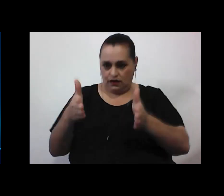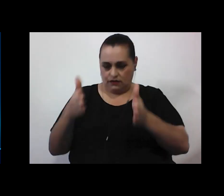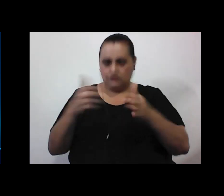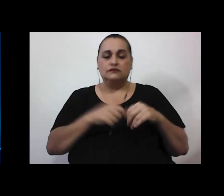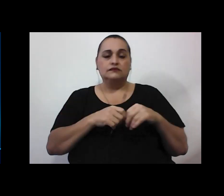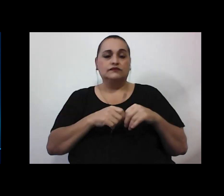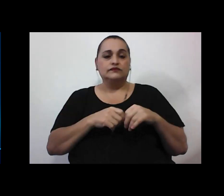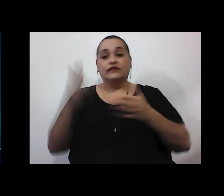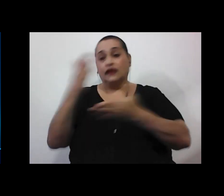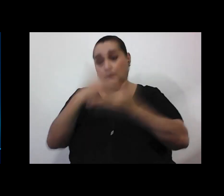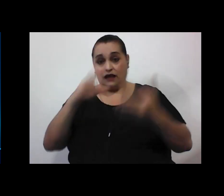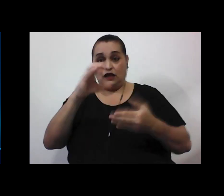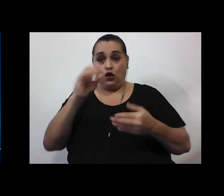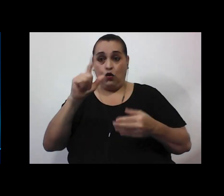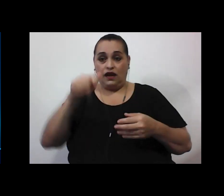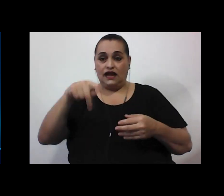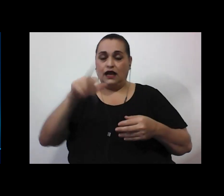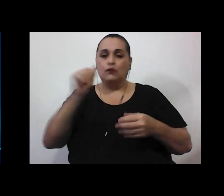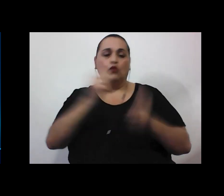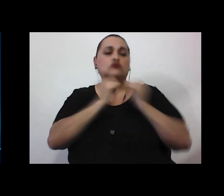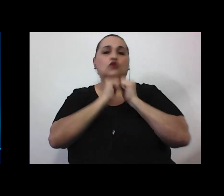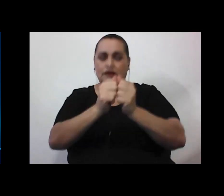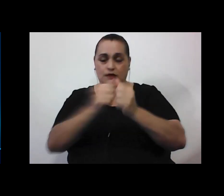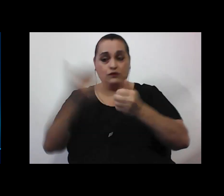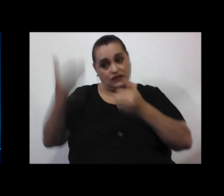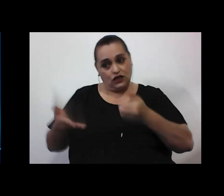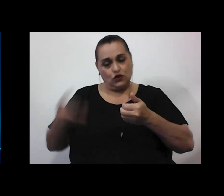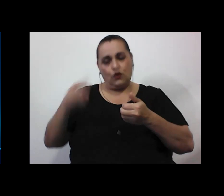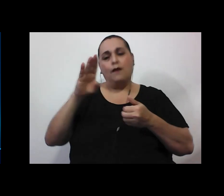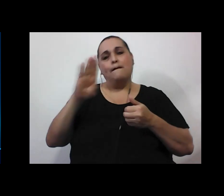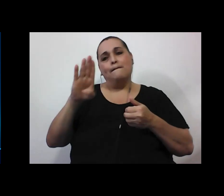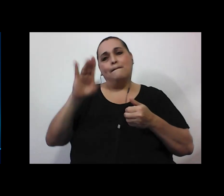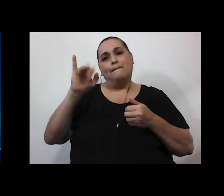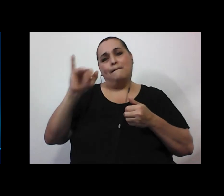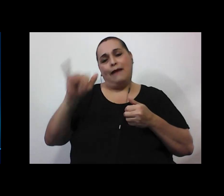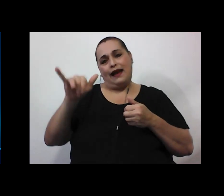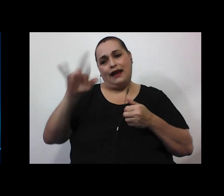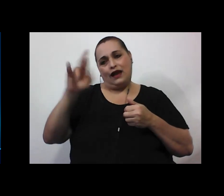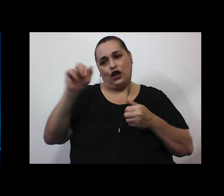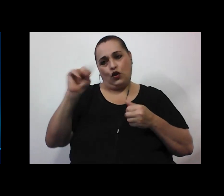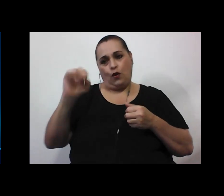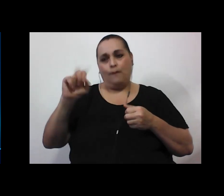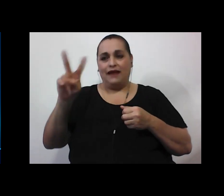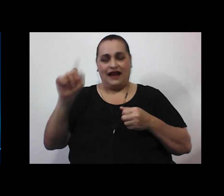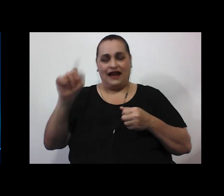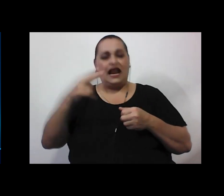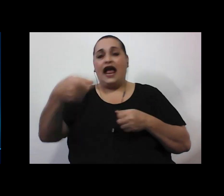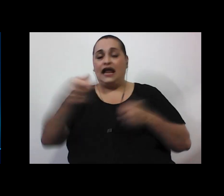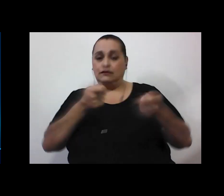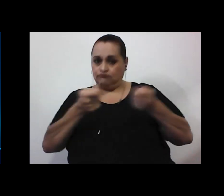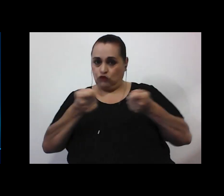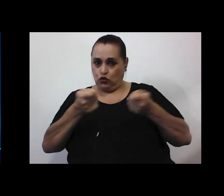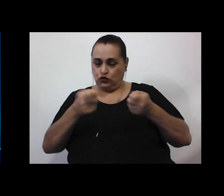Por parte de Colipro les acompañamos el señor Byron Varela, quien se desempeña como host y en la atención del